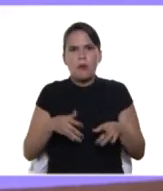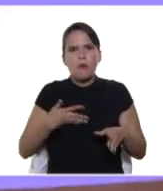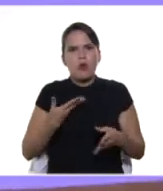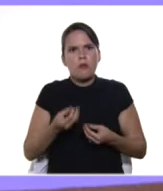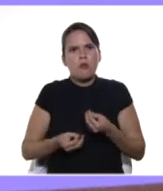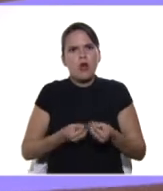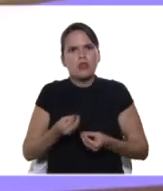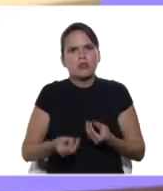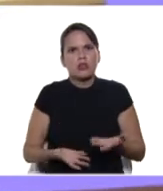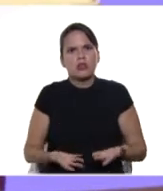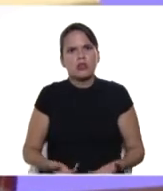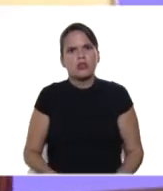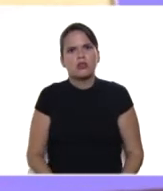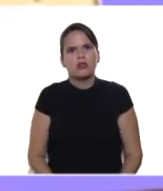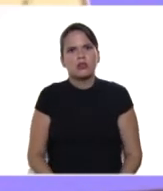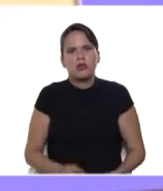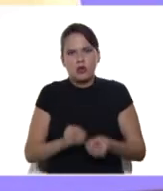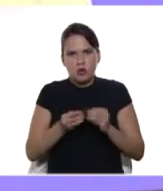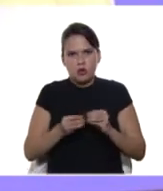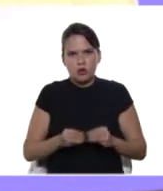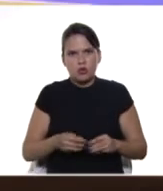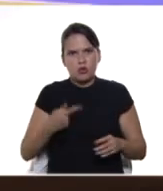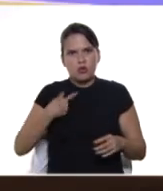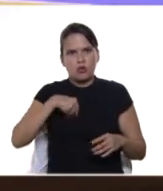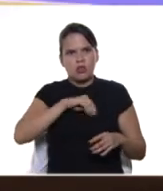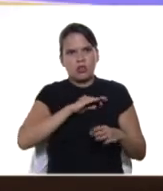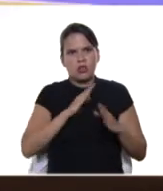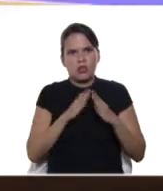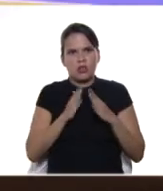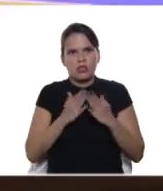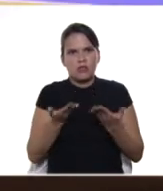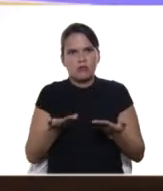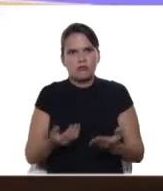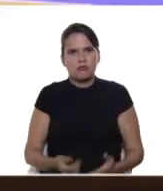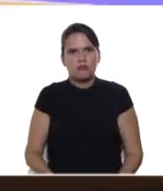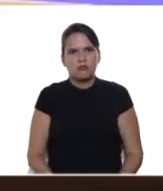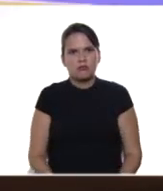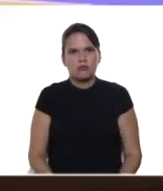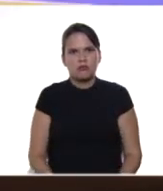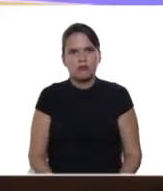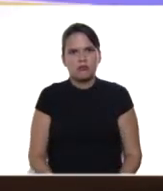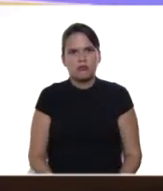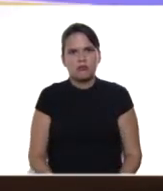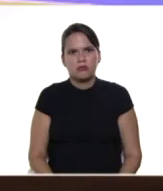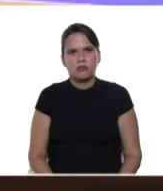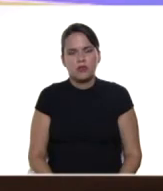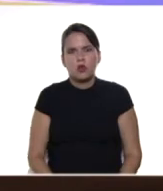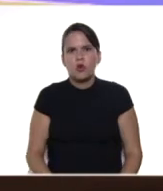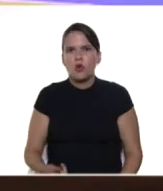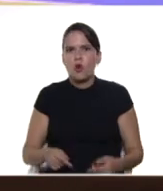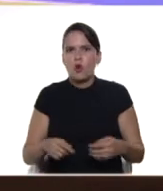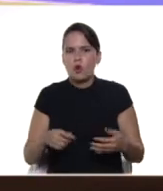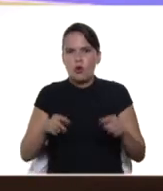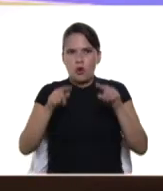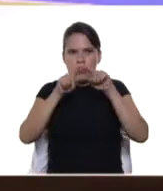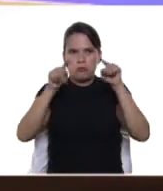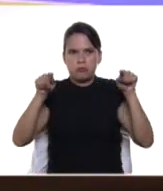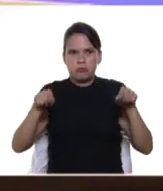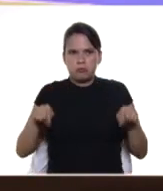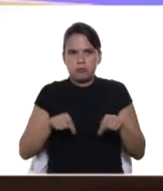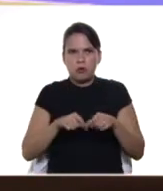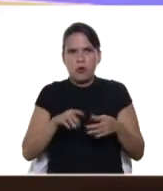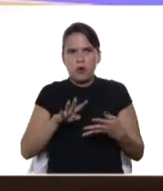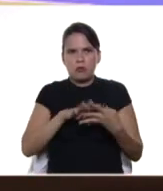crearlo, construirlo en nuestros hogares. Con un tablero, una hoja cuadriculada y en este caso